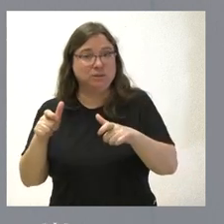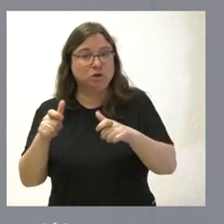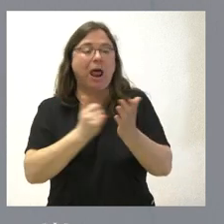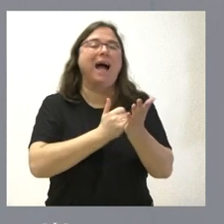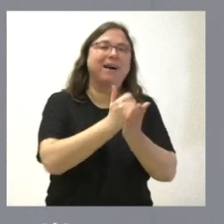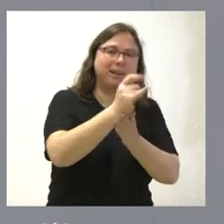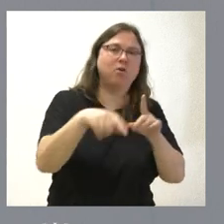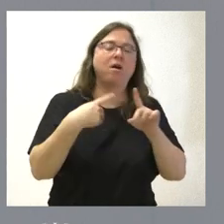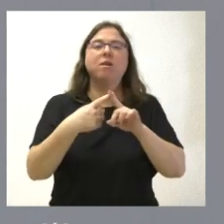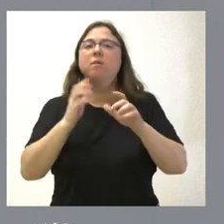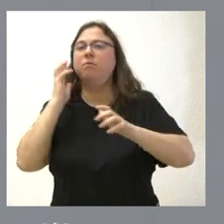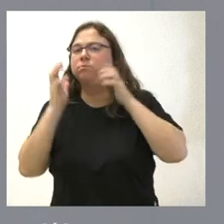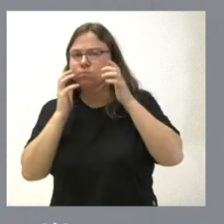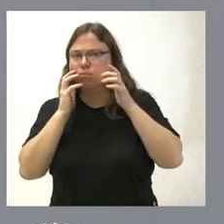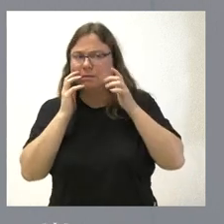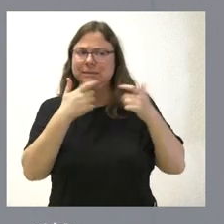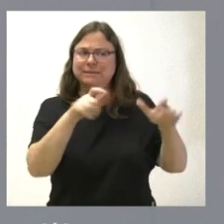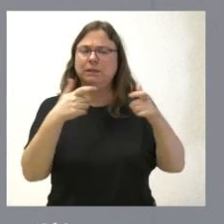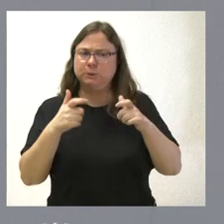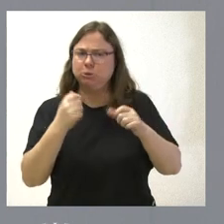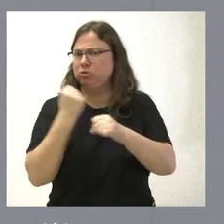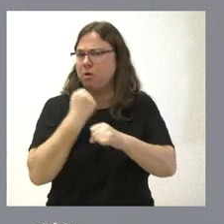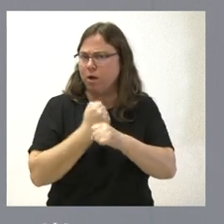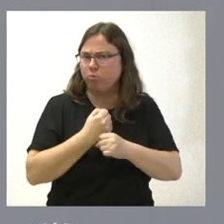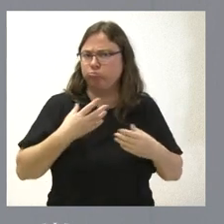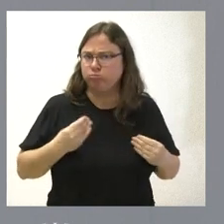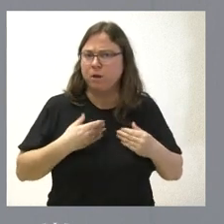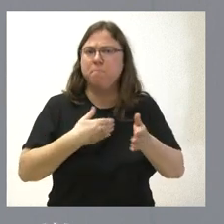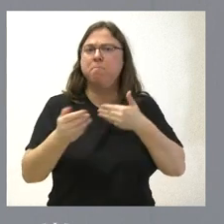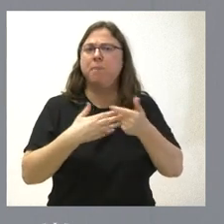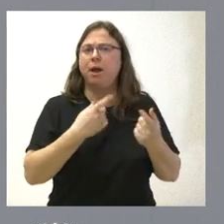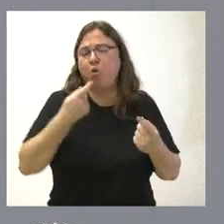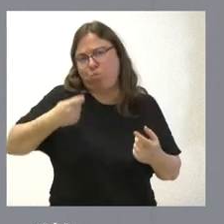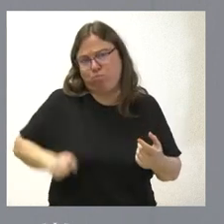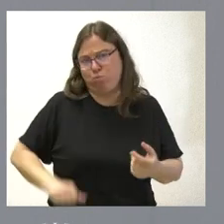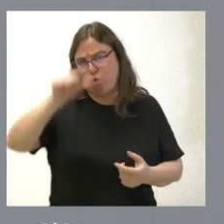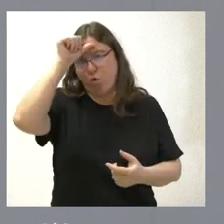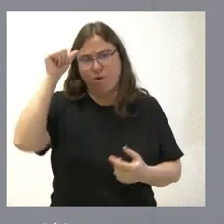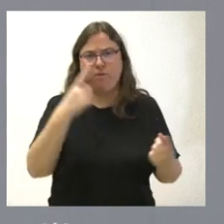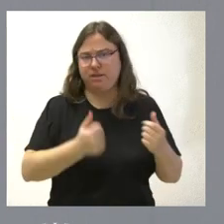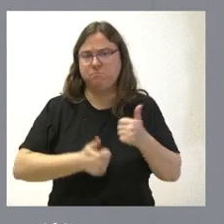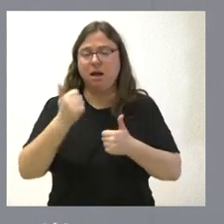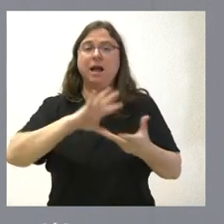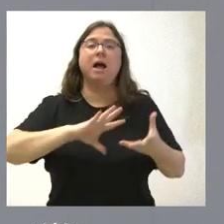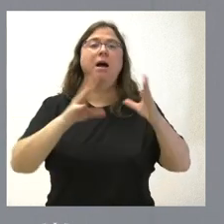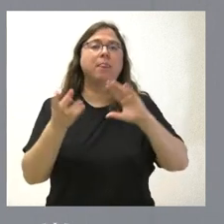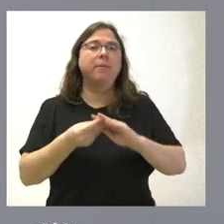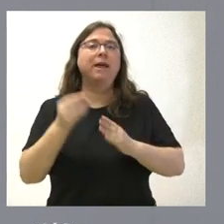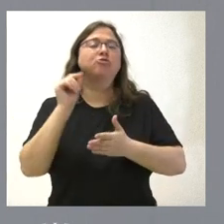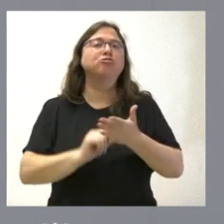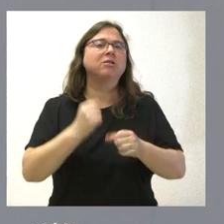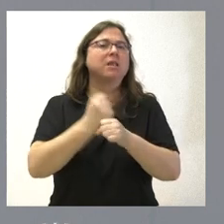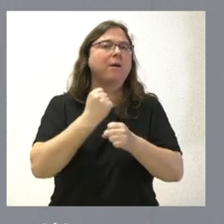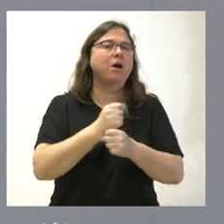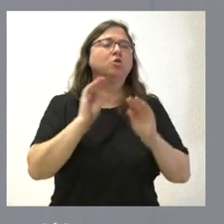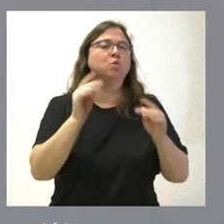próximo año muy intensivos en empleo muy intensivos en mano de obra muy intensivos en adaptar la coción de trabajadores a las necesidades